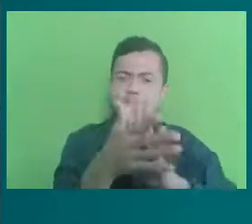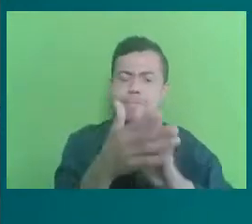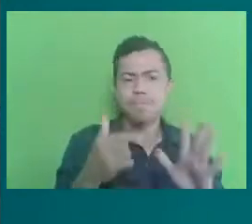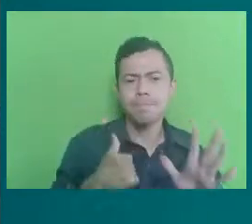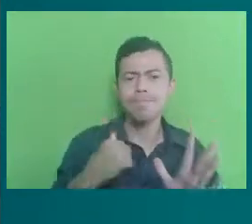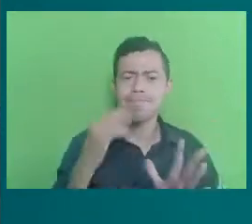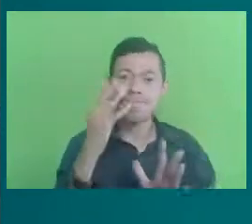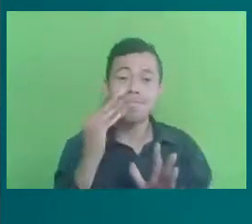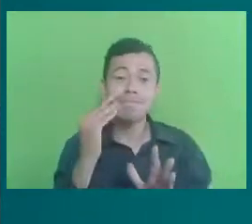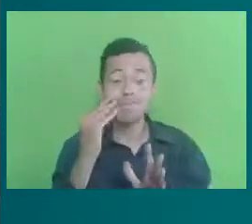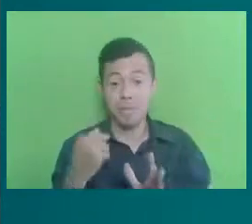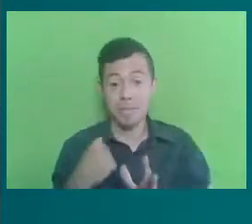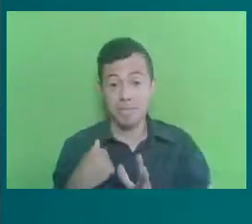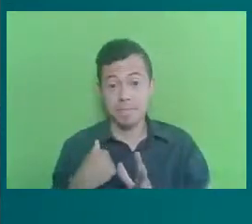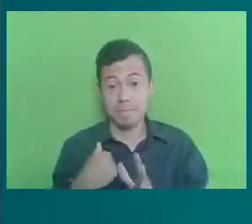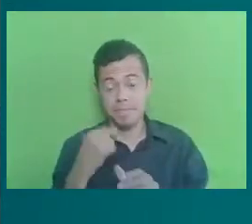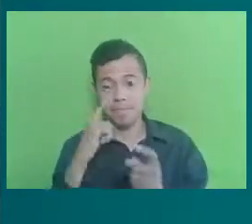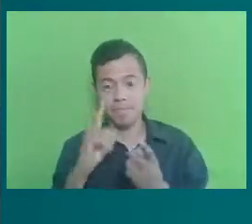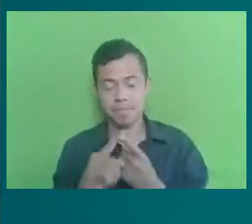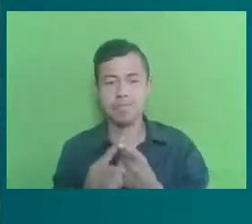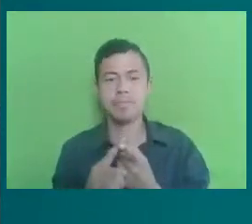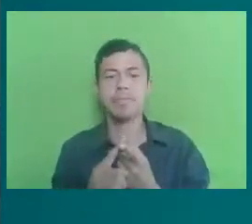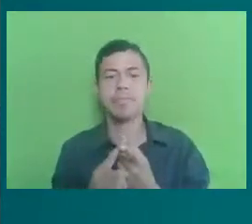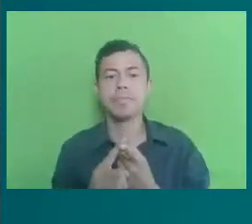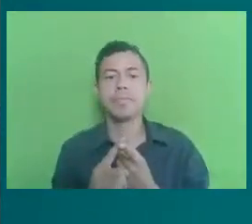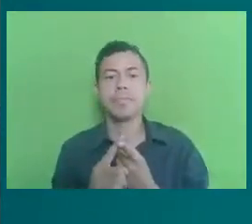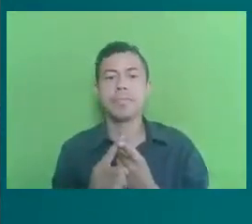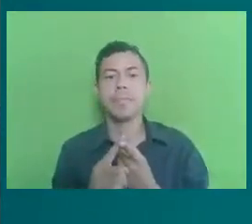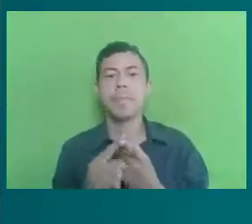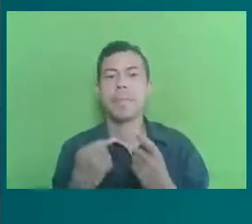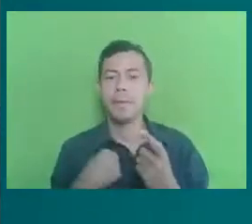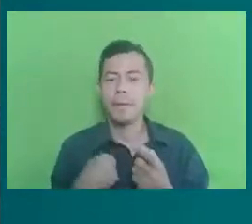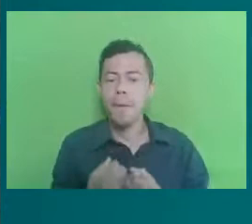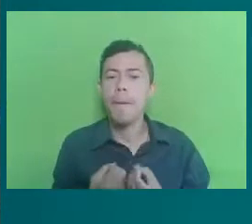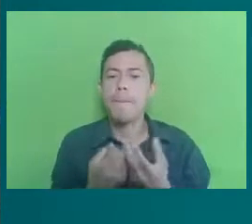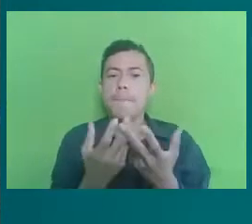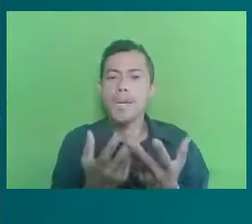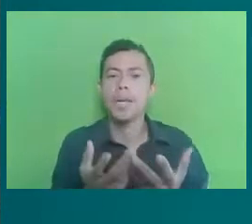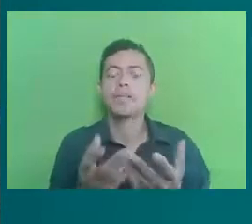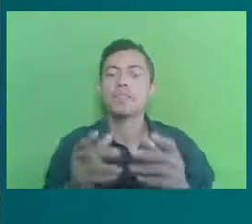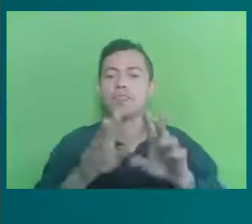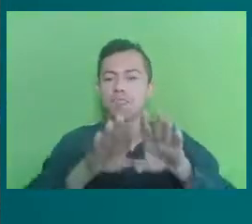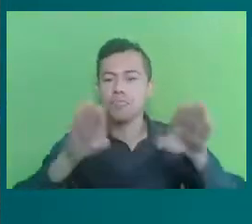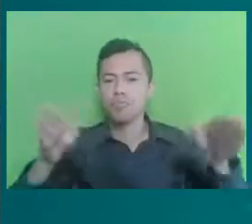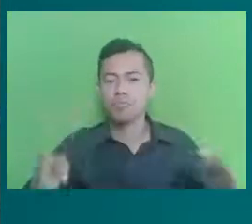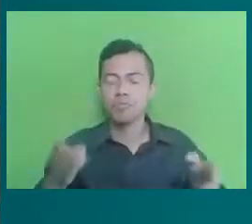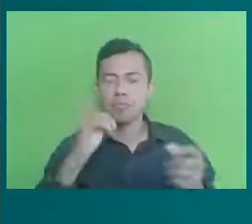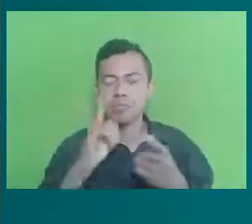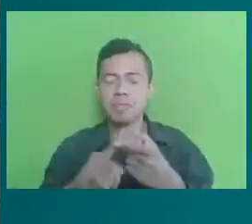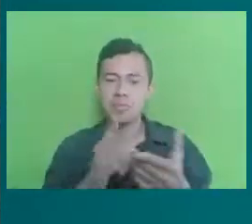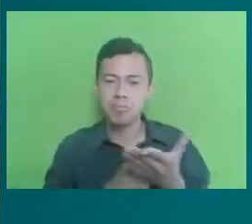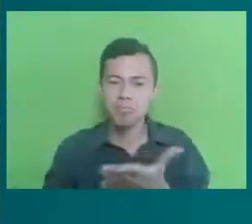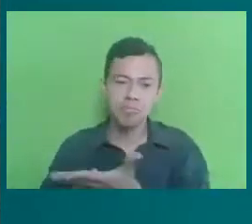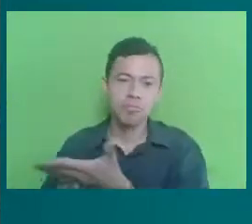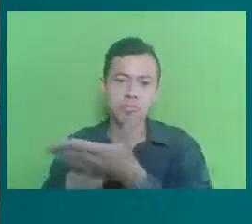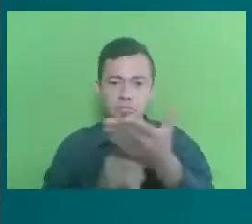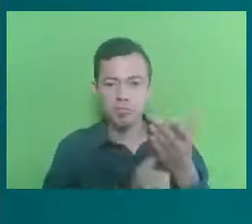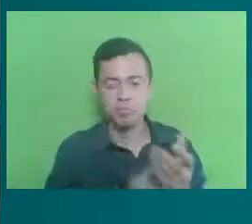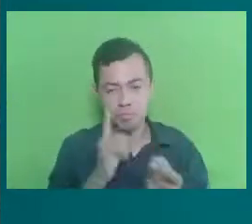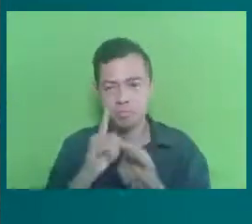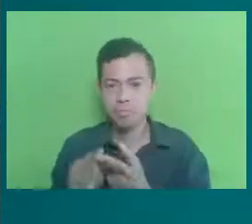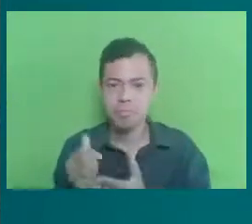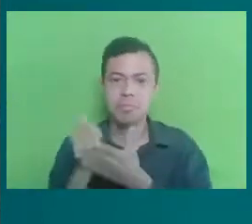experiencia mía y de la experiencia, pues digamos que podemos traer a la mesa de trabajar con inteligencia artificial en diferentes